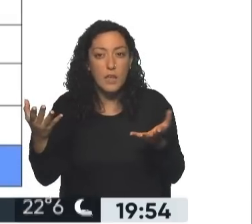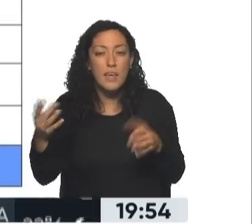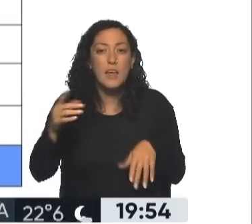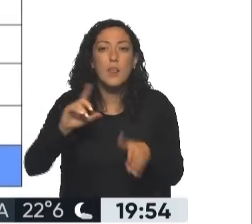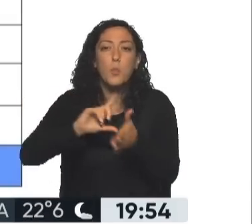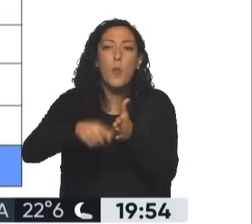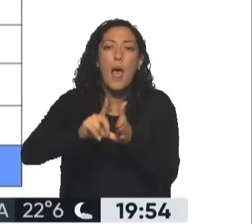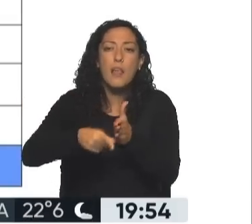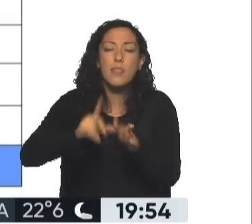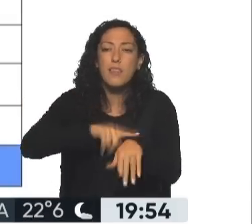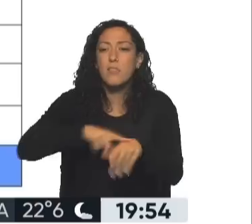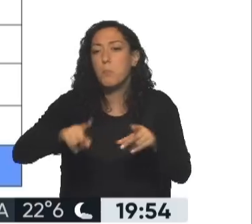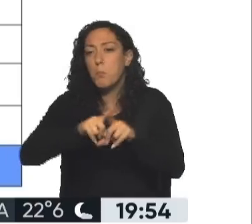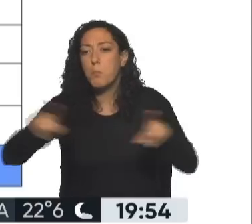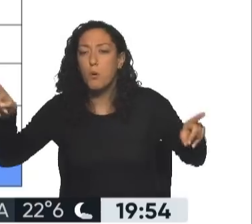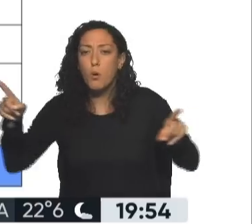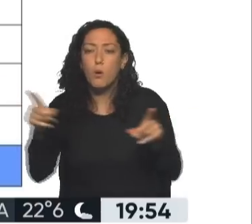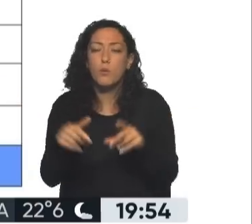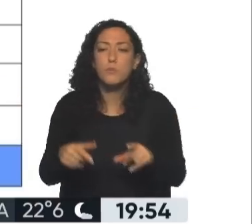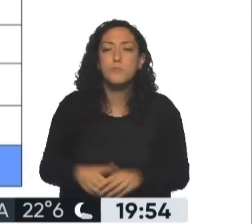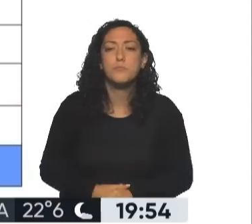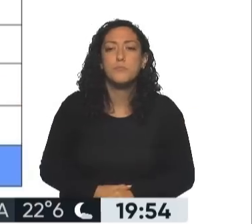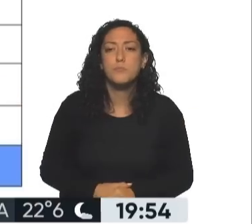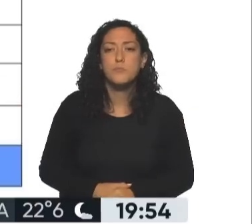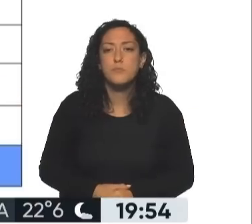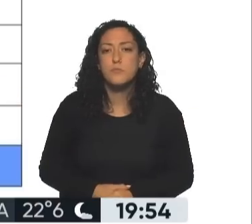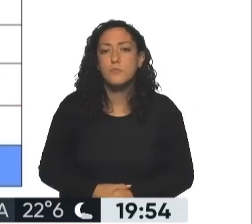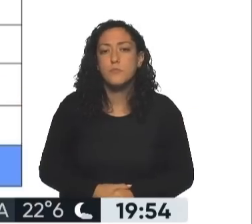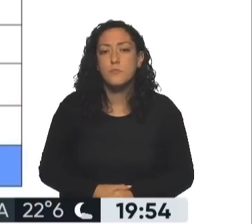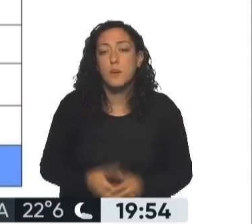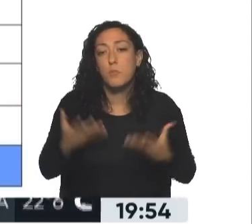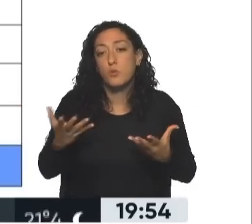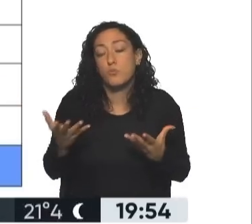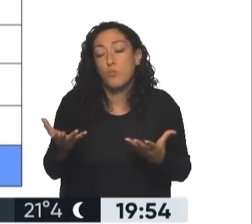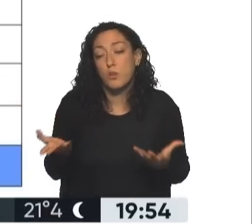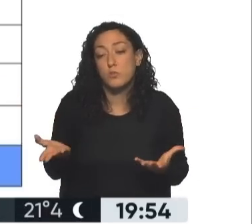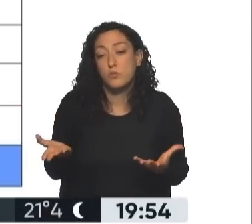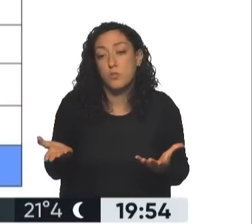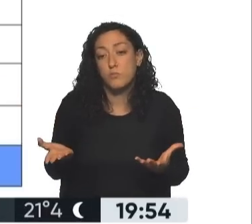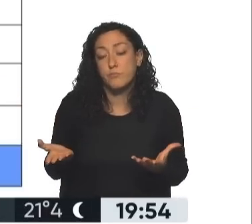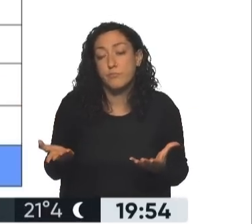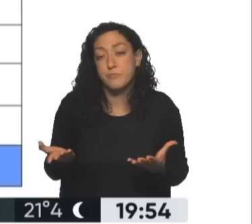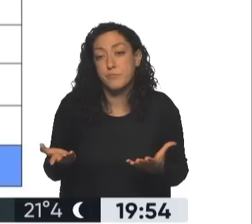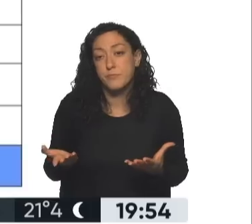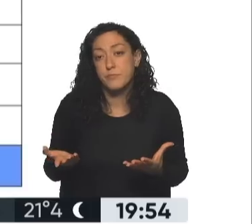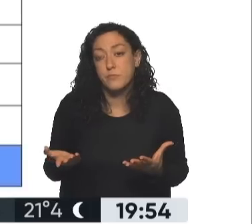la corrida. Bueno, la corrida, a mí, por supuesto, fuera